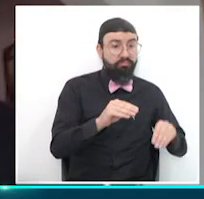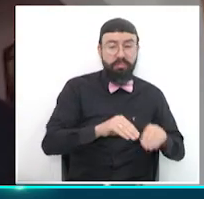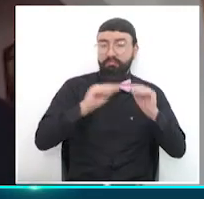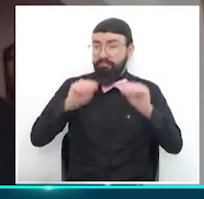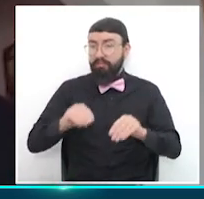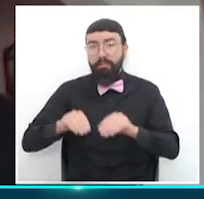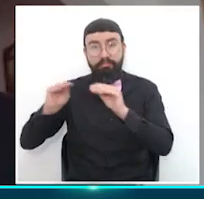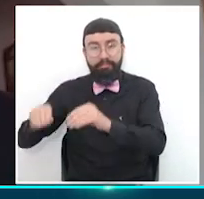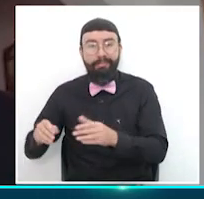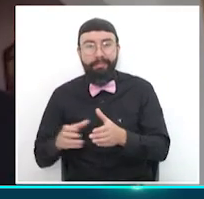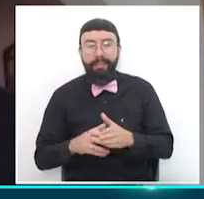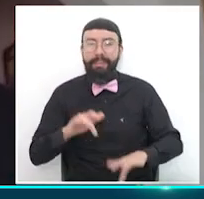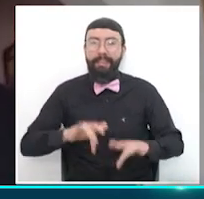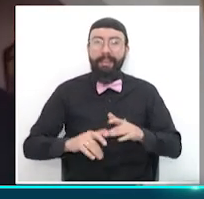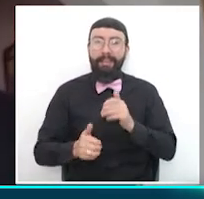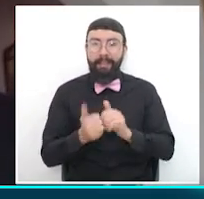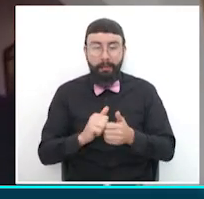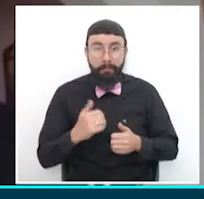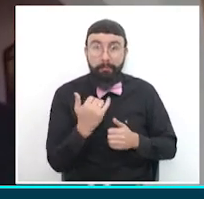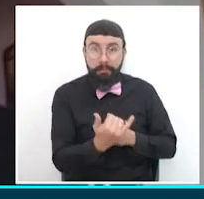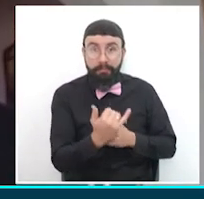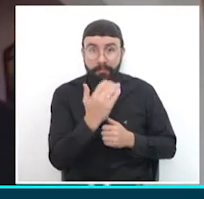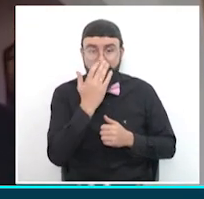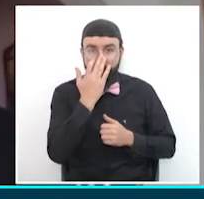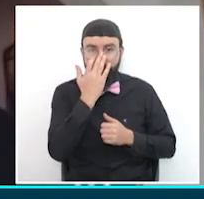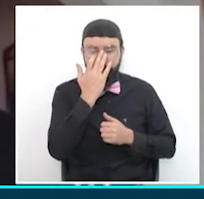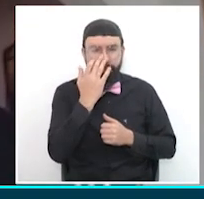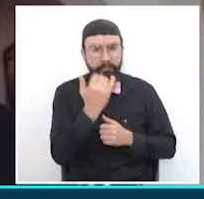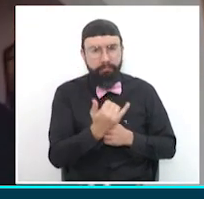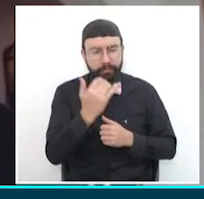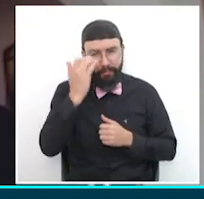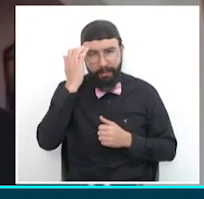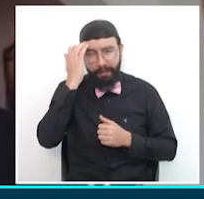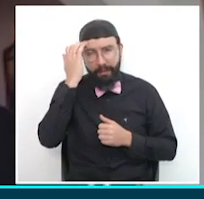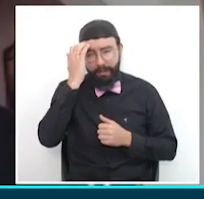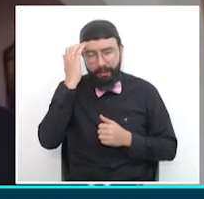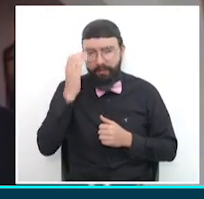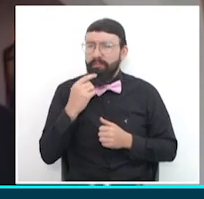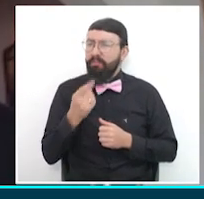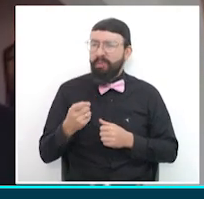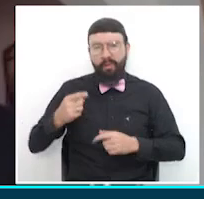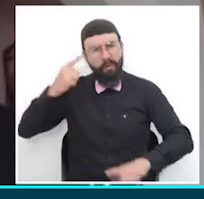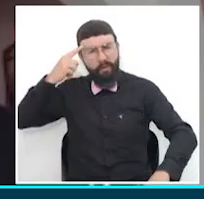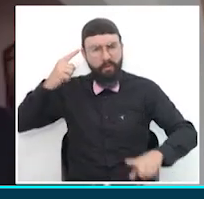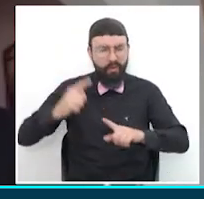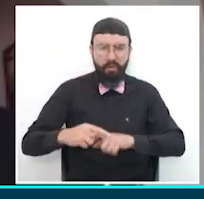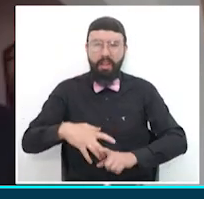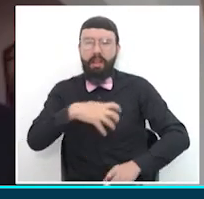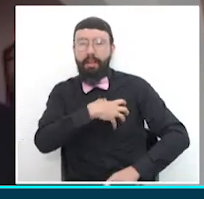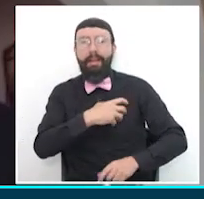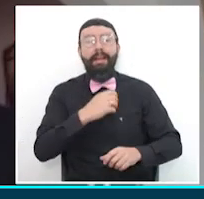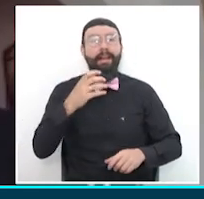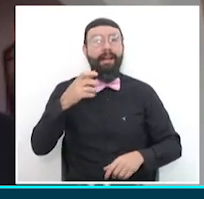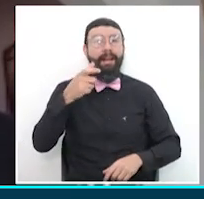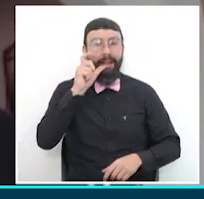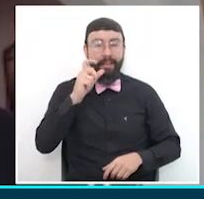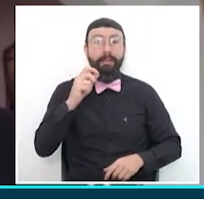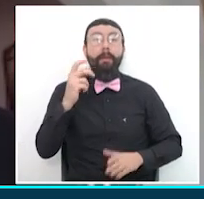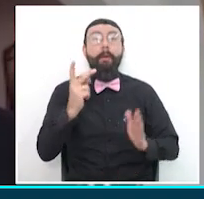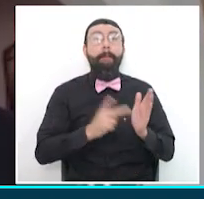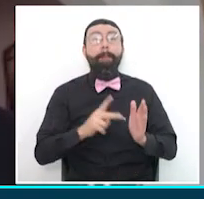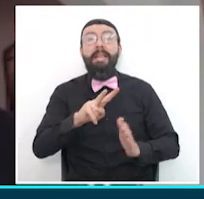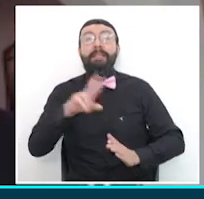de la Secretaría del Deporte. Lo denominamos Desafío de Campeones Caldas 2020. En este